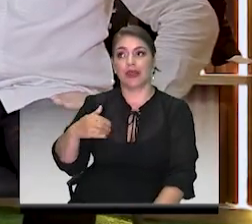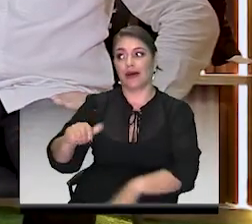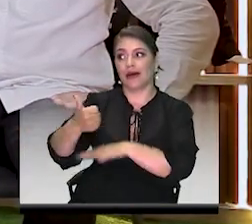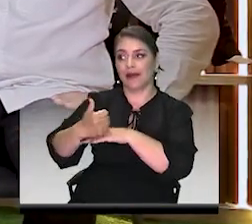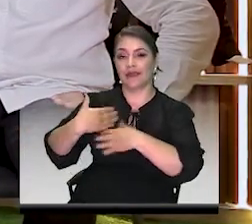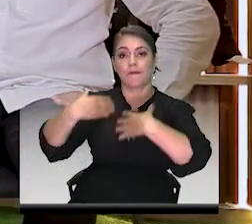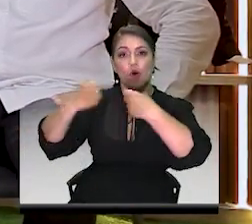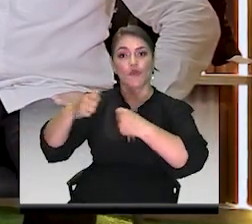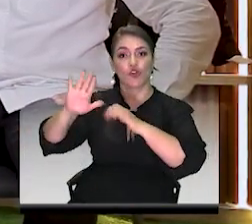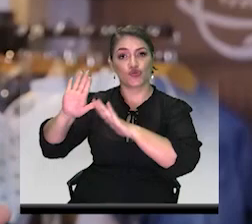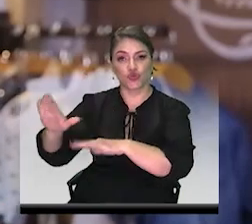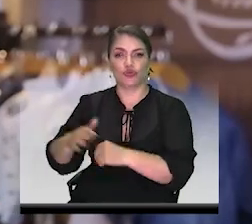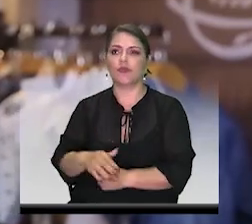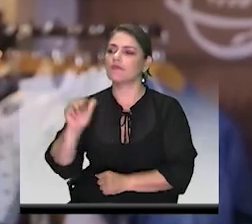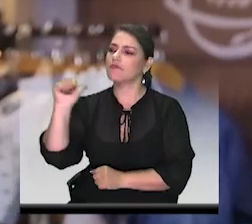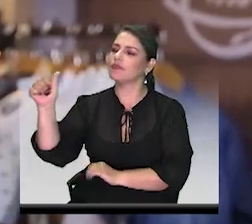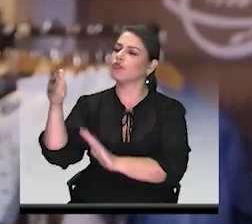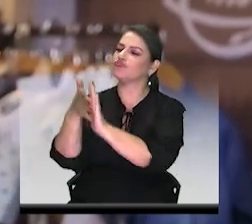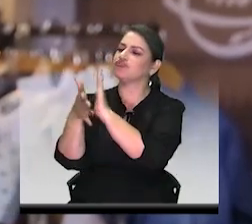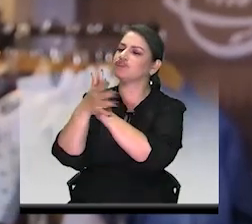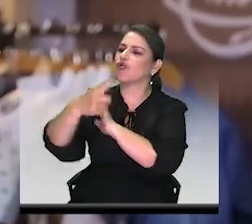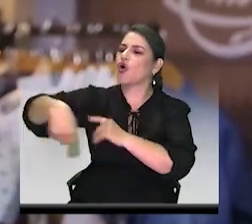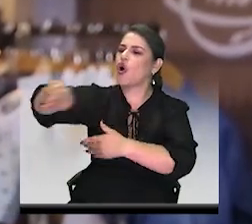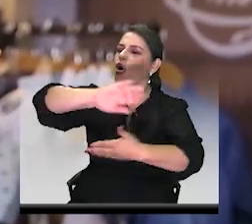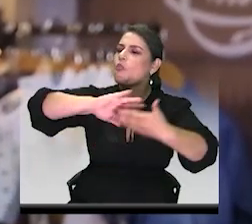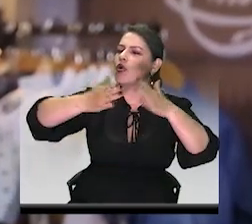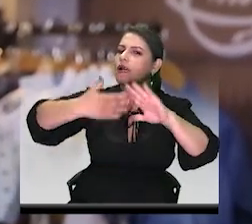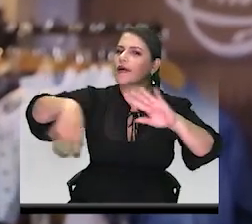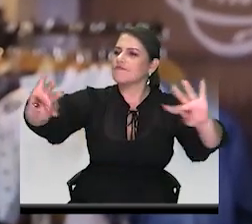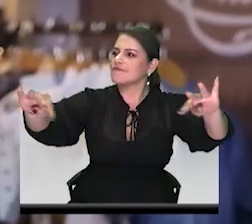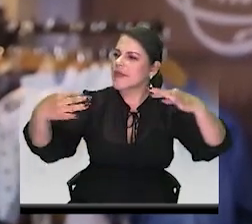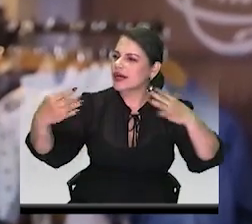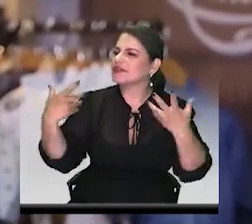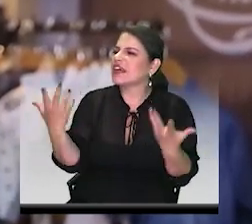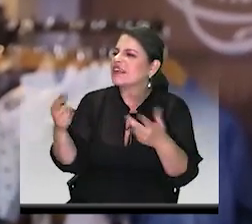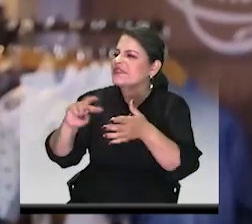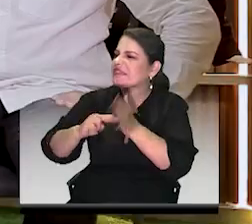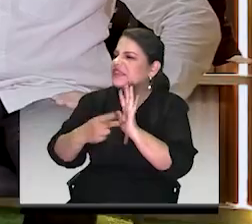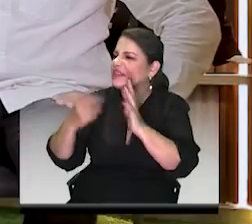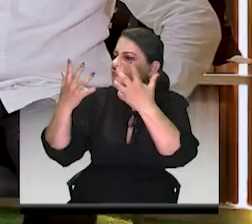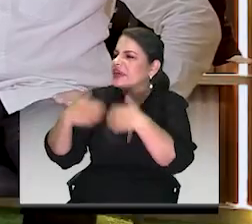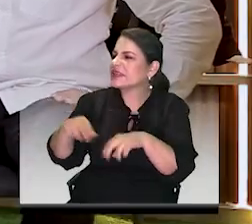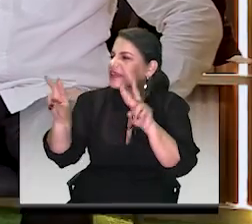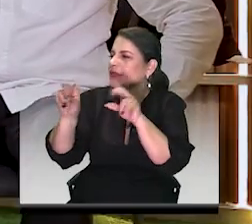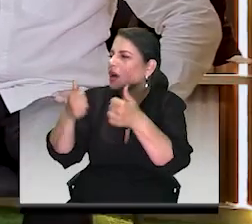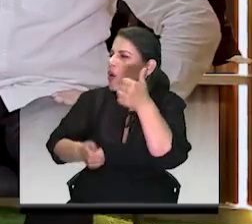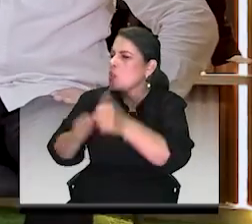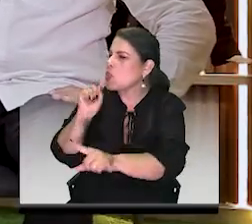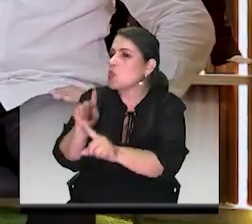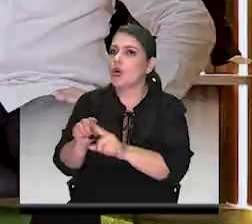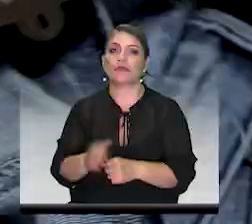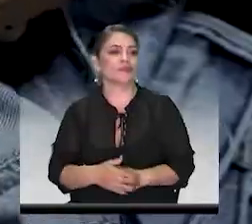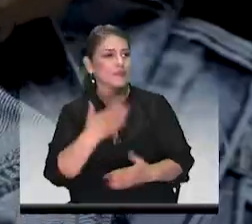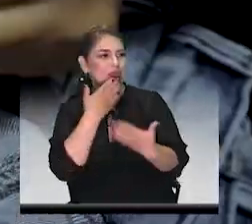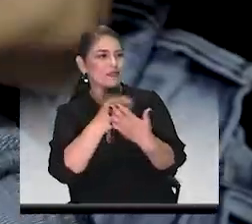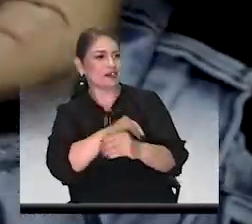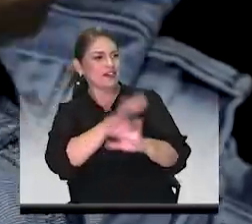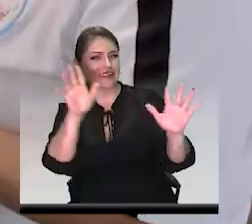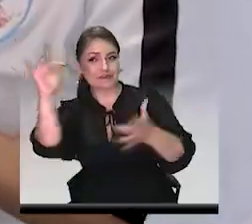Y que seas tú quien le cuente a la comunidad itagüiseña y antioqueña a qué se dedica esta empresa. Buenos días, alcalde. Gracias por la